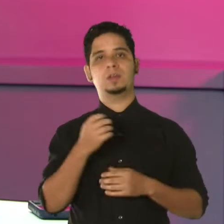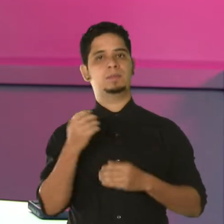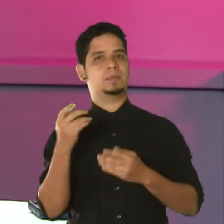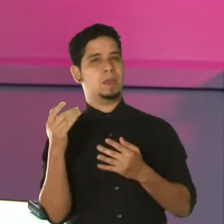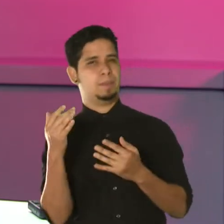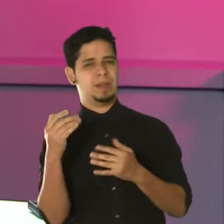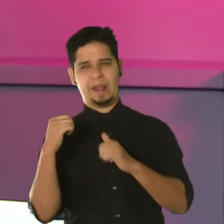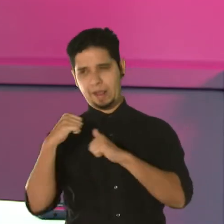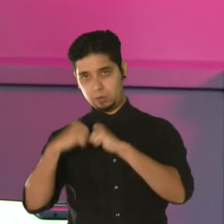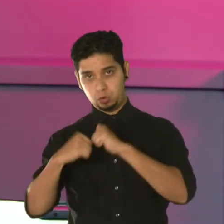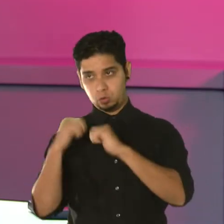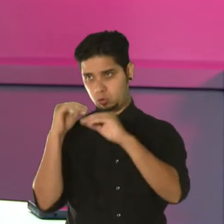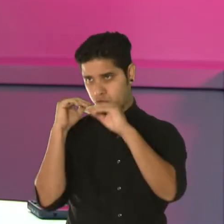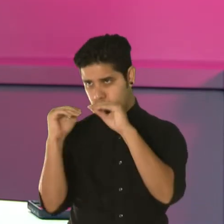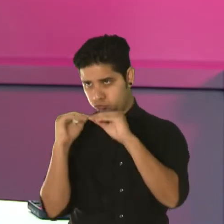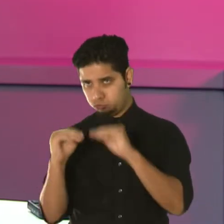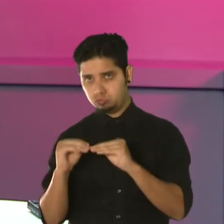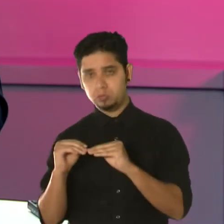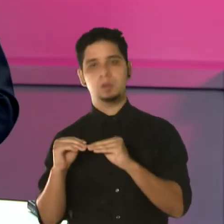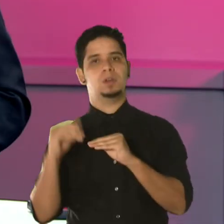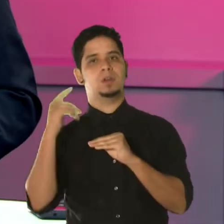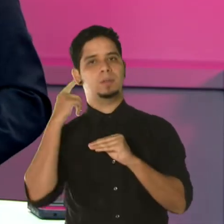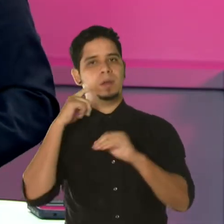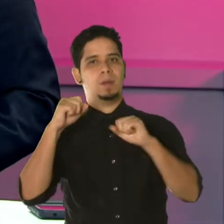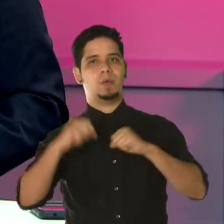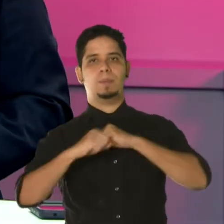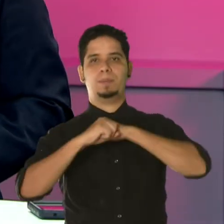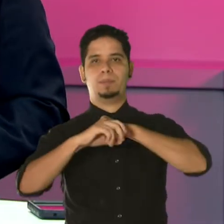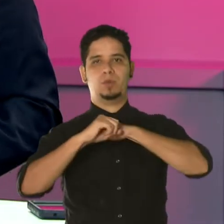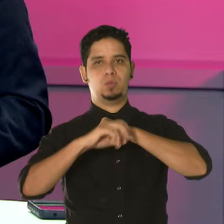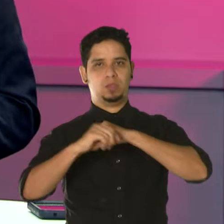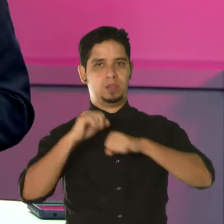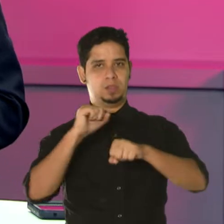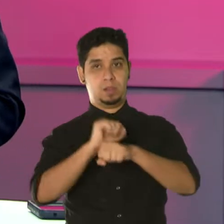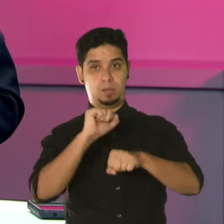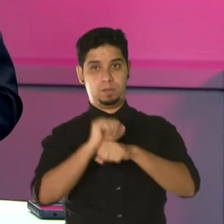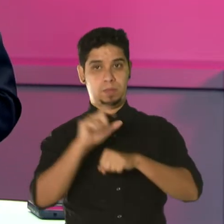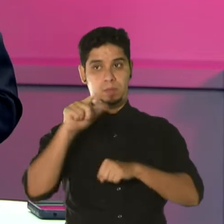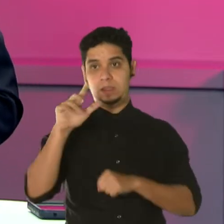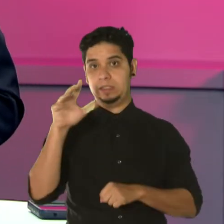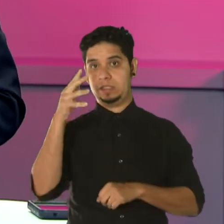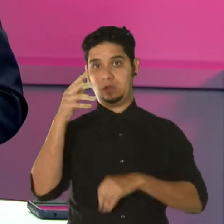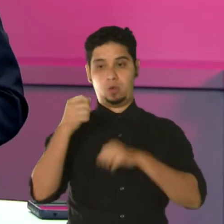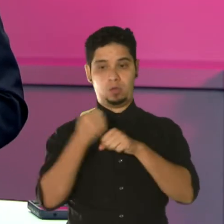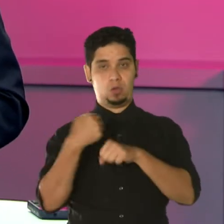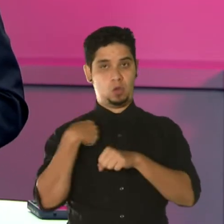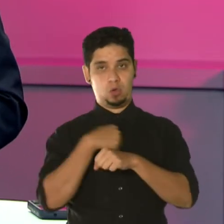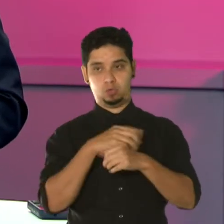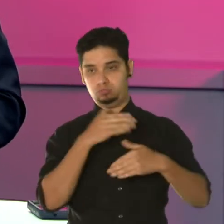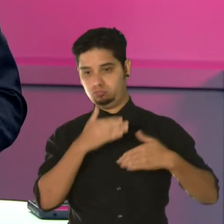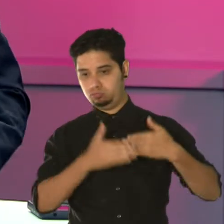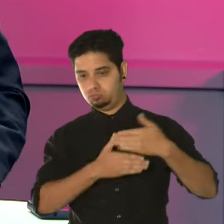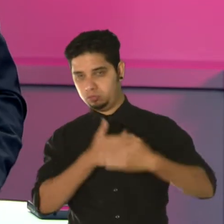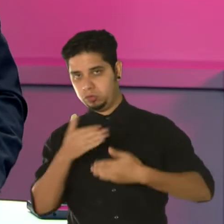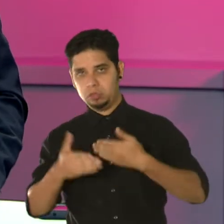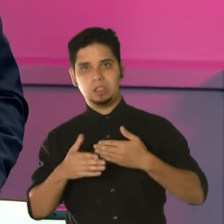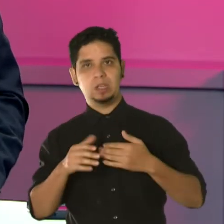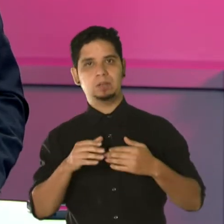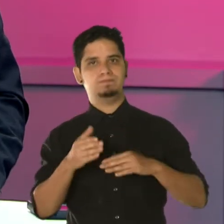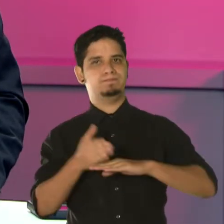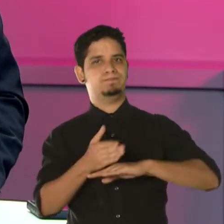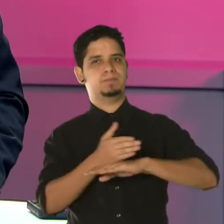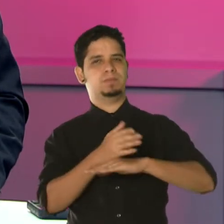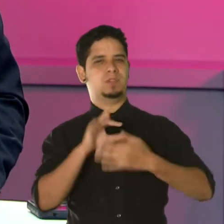recuperación de la infraestructura necesaria para la promoción del trabajo luego de 5 años de recuperación por desastres. Bienvenidos